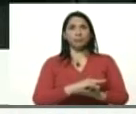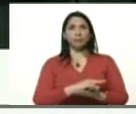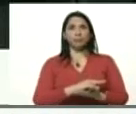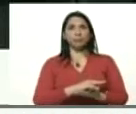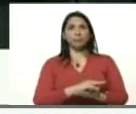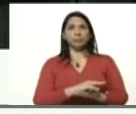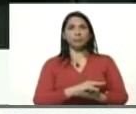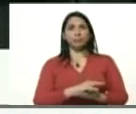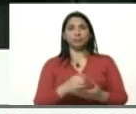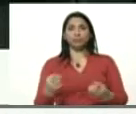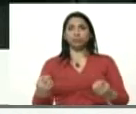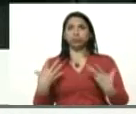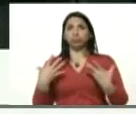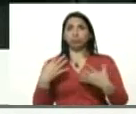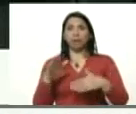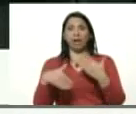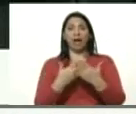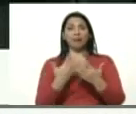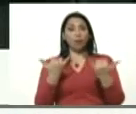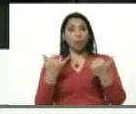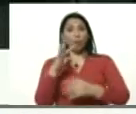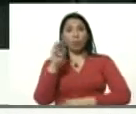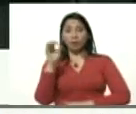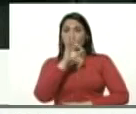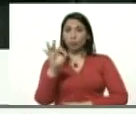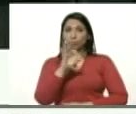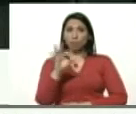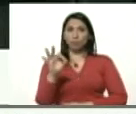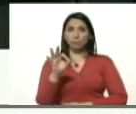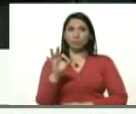vinieron contagiados. Hasta ahora el